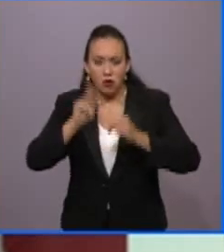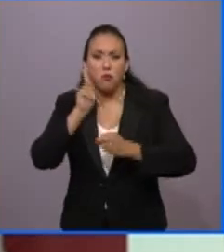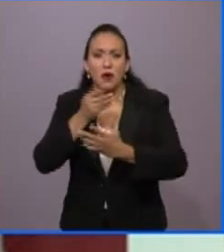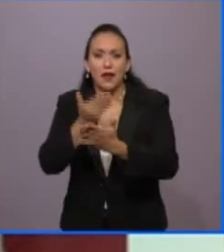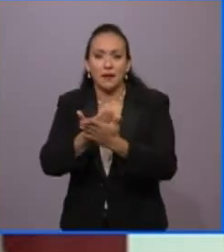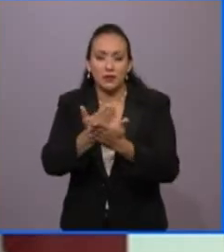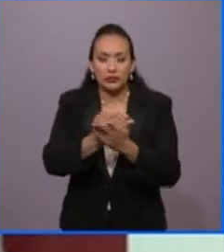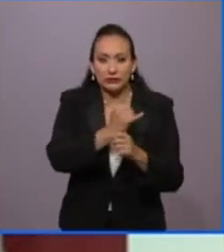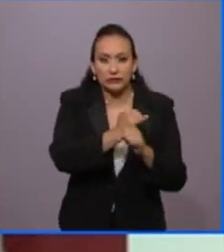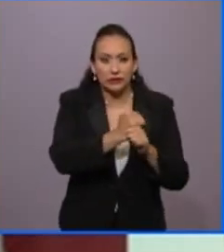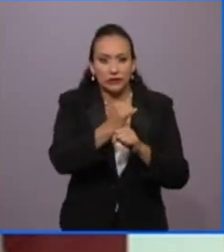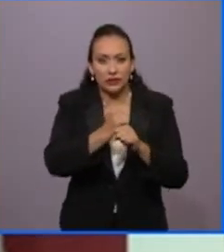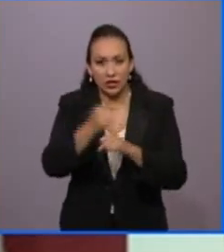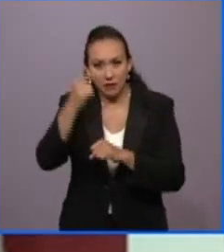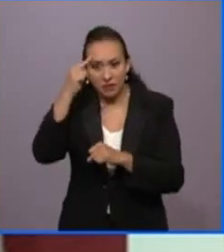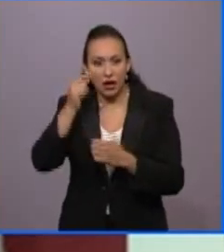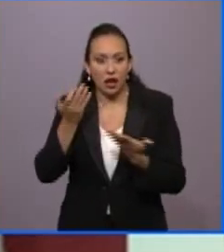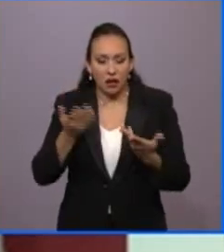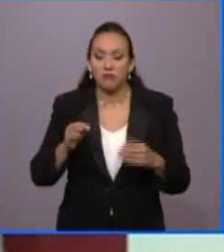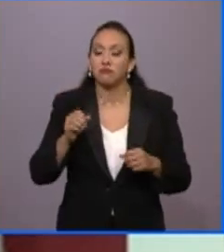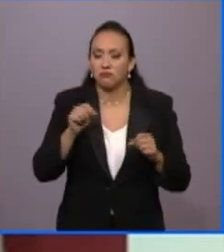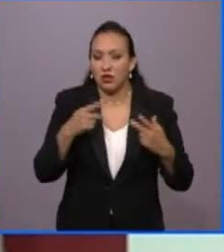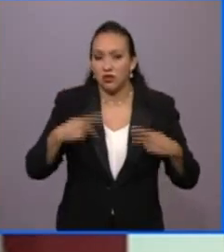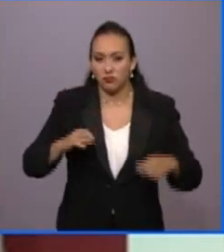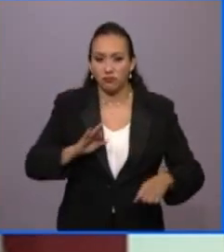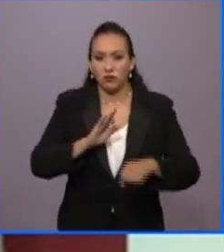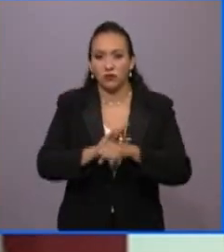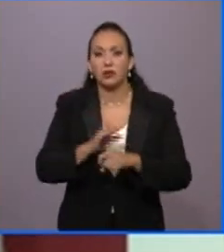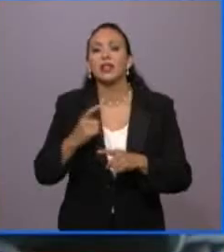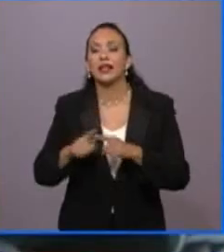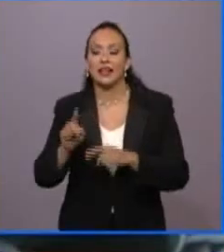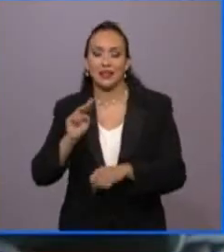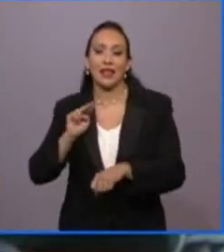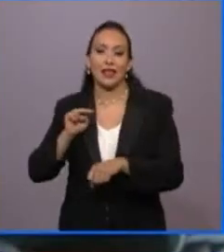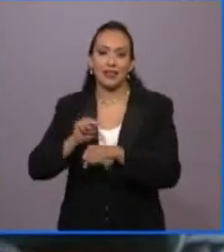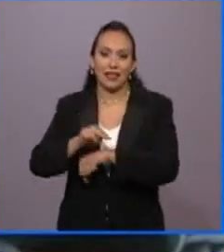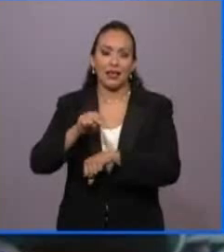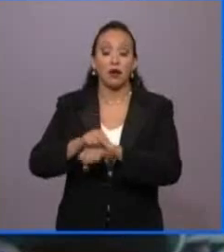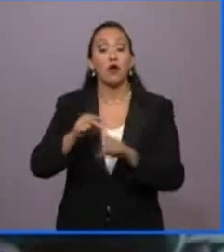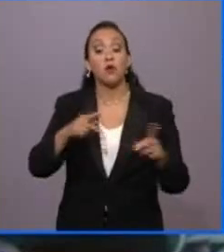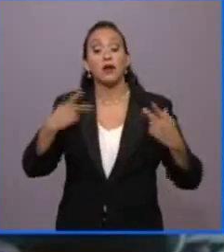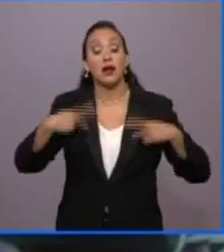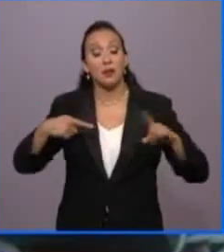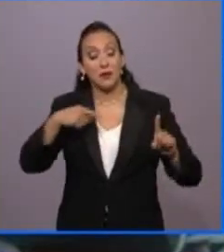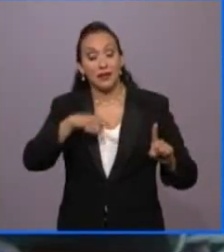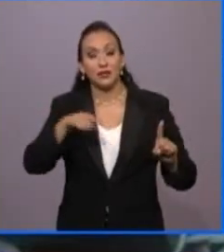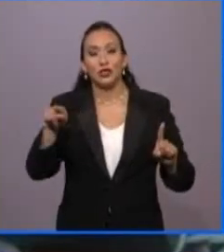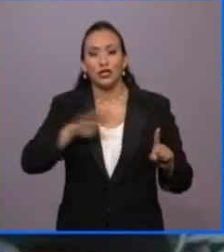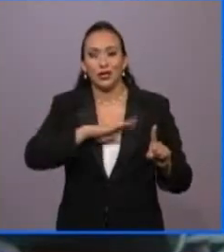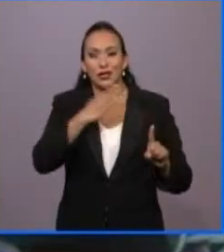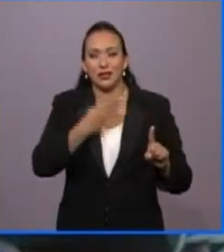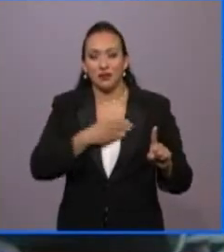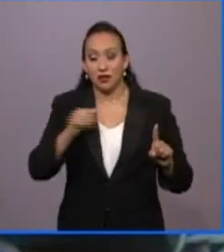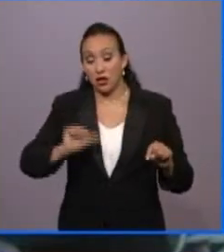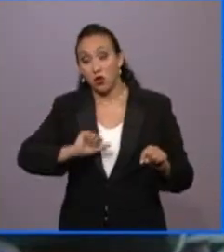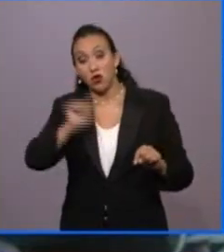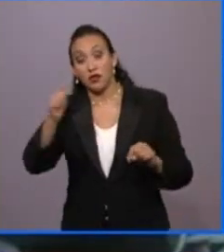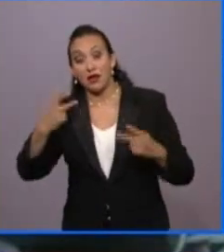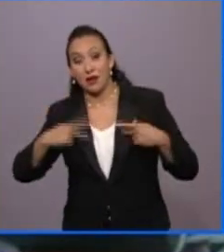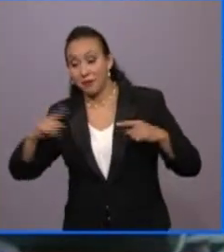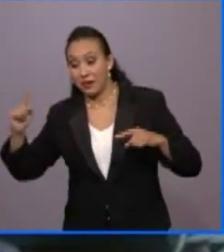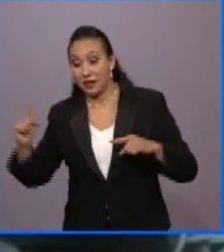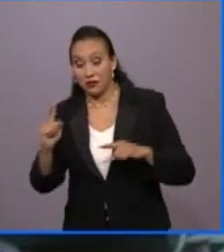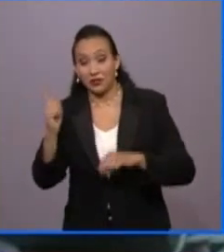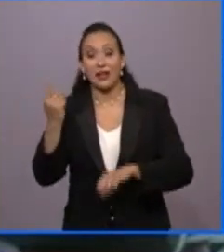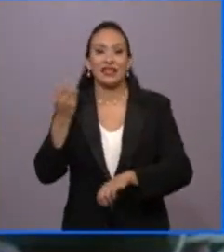de garantías y debida protección judicial por parte de Nicaragua a un ciudadano español que fue agredido por una persona de